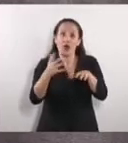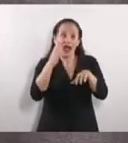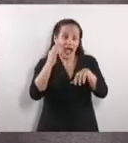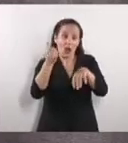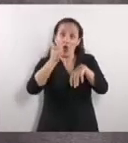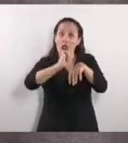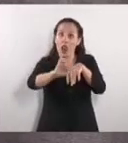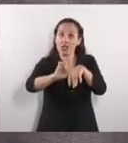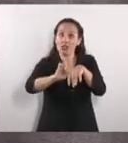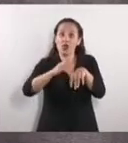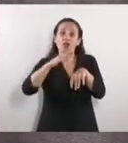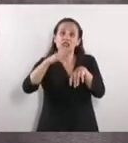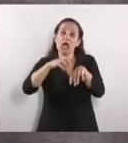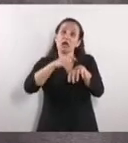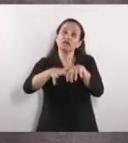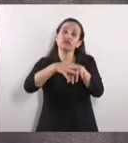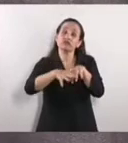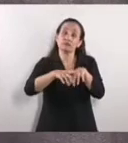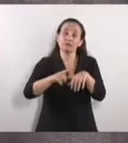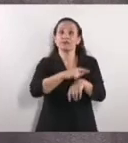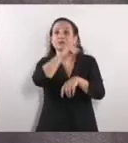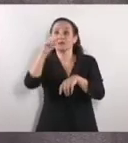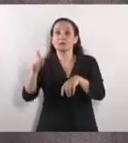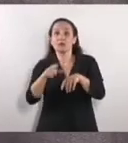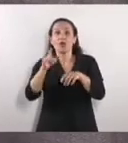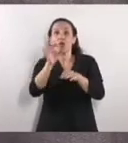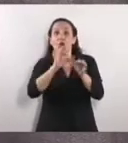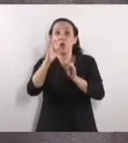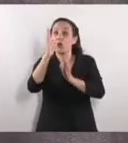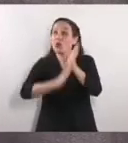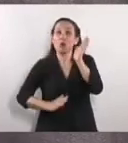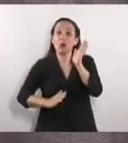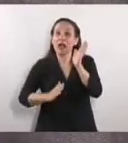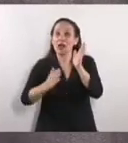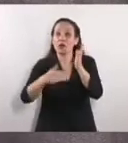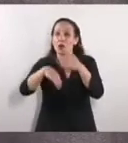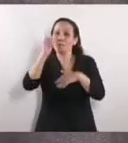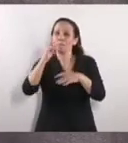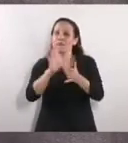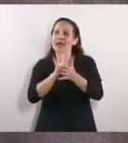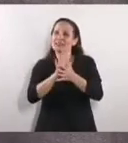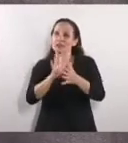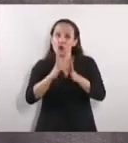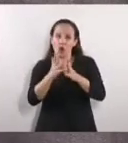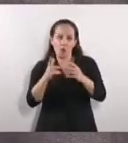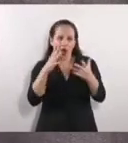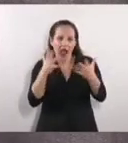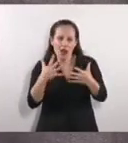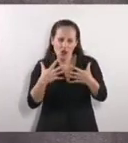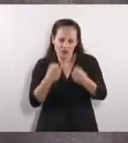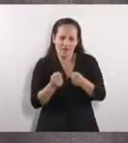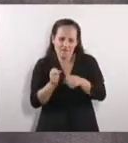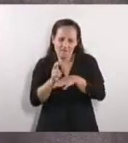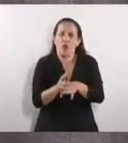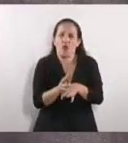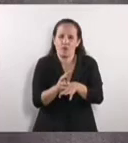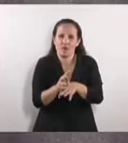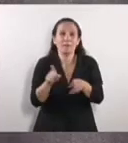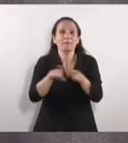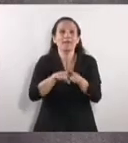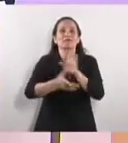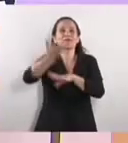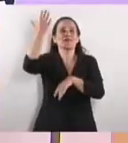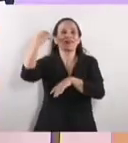perdamos sangre. Sí. Los glóbulos blancos se van a ocupar principalmente de ser el sistema de defensa, las líneas de defensa de las que hablábamos la otra